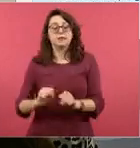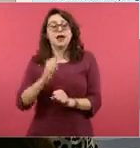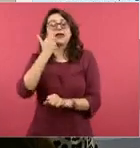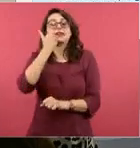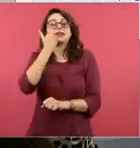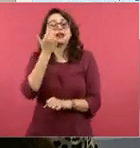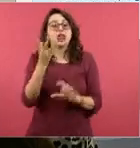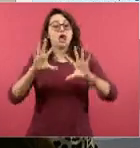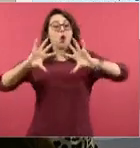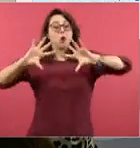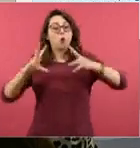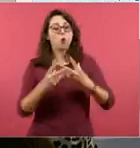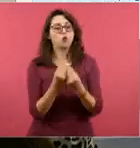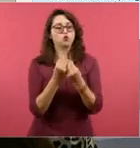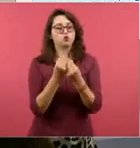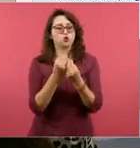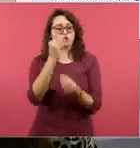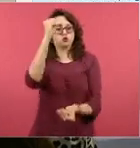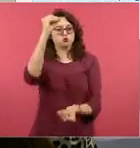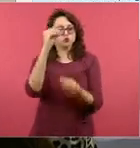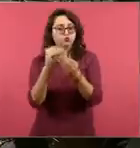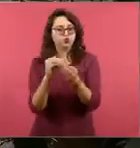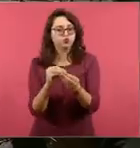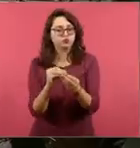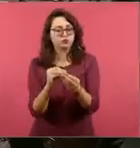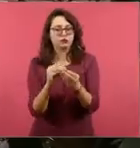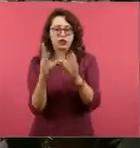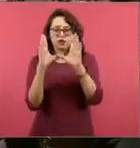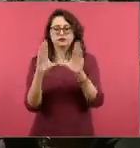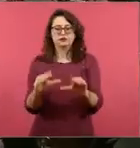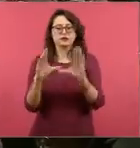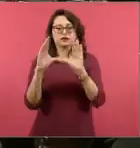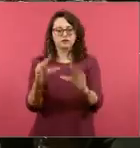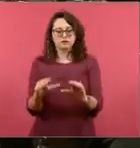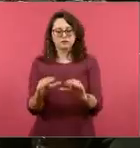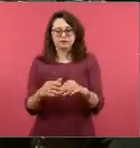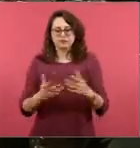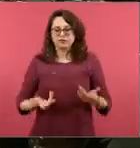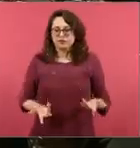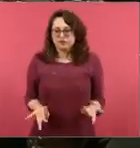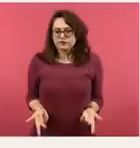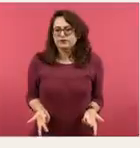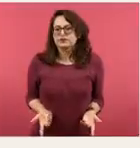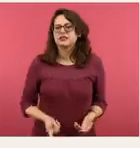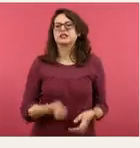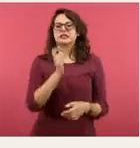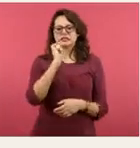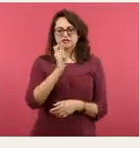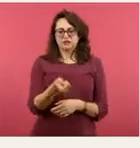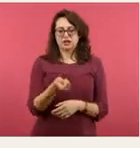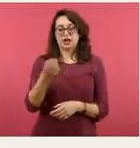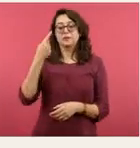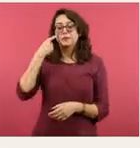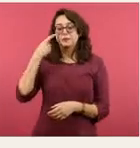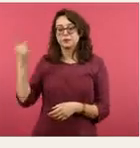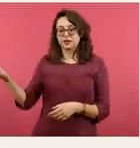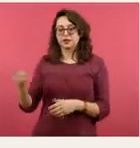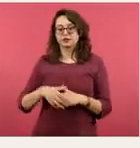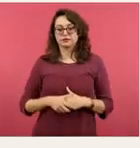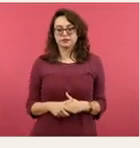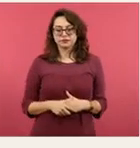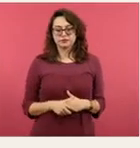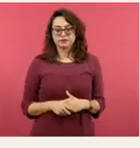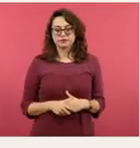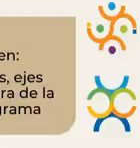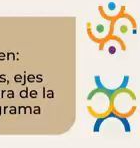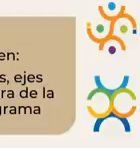que hablemos de una integración curricular, es decir, va a haber elementos que se van a relacionar. ¿Cuáles